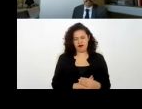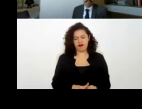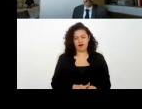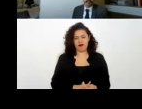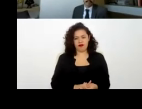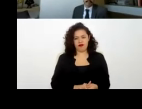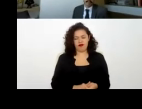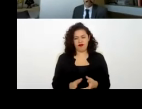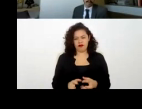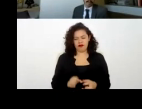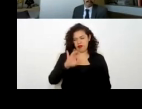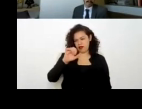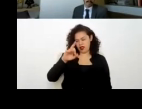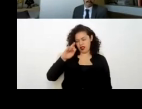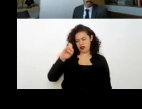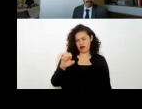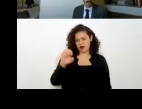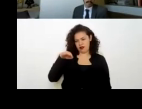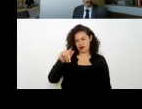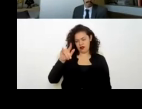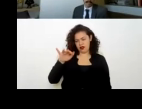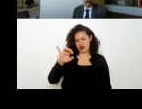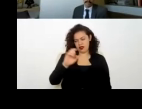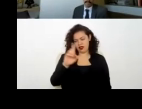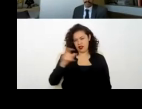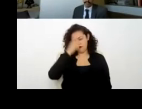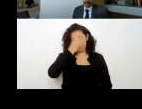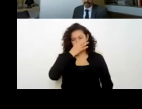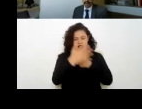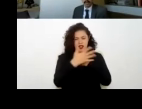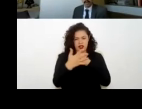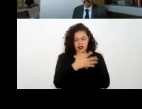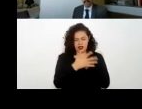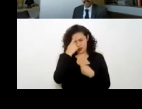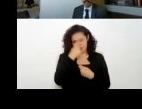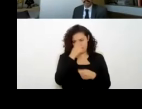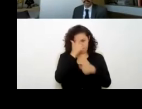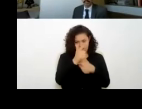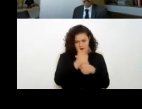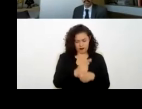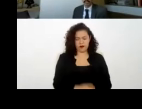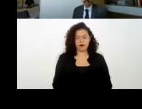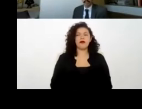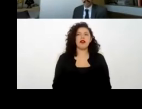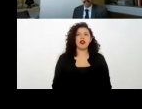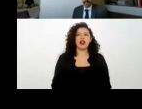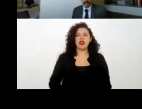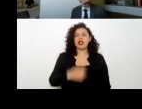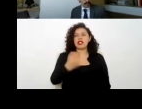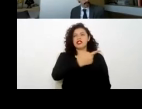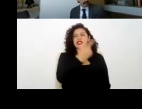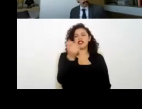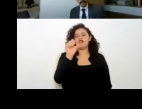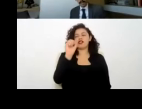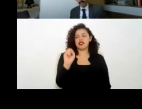Felipe Matías, ¿cuál es la diferencia entre el umbral de identificación y el umbral de aviso? El de identificación son 166 mil